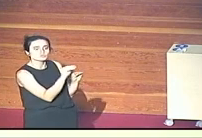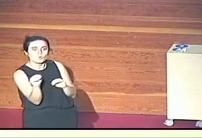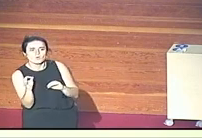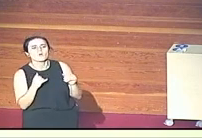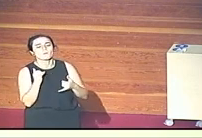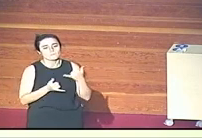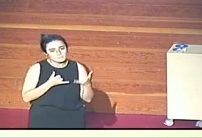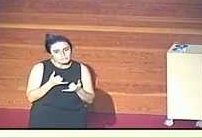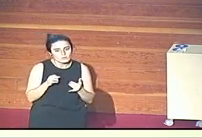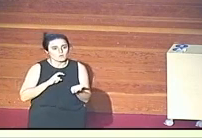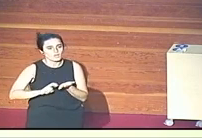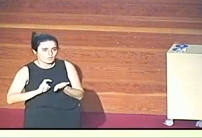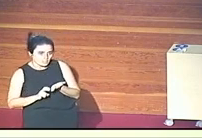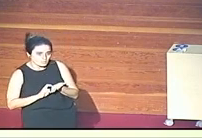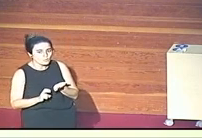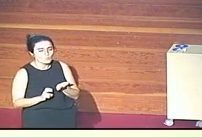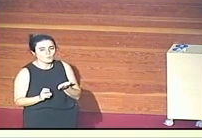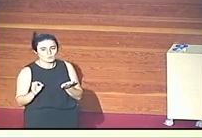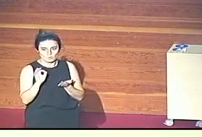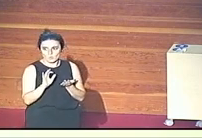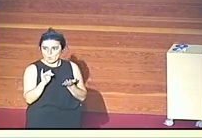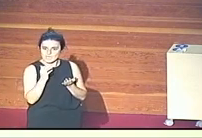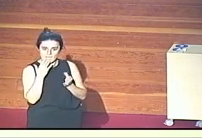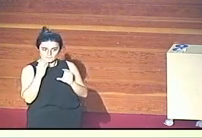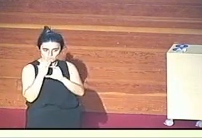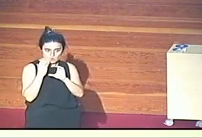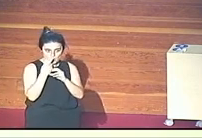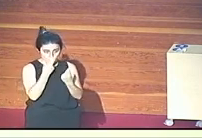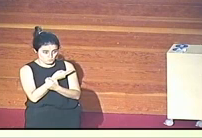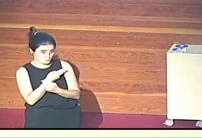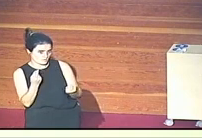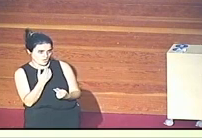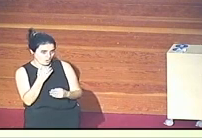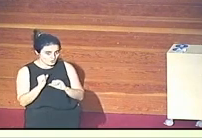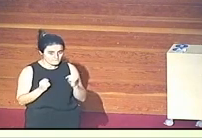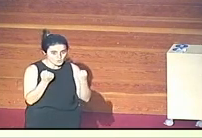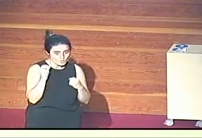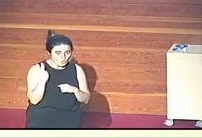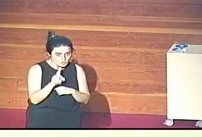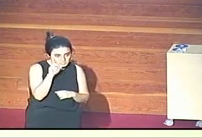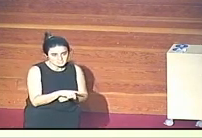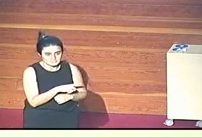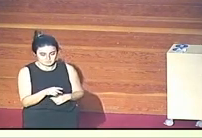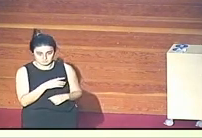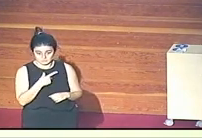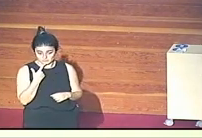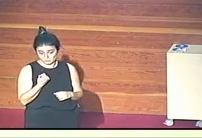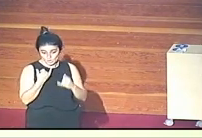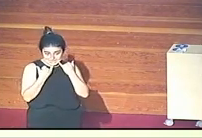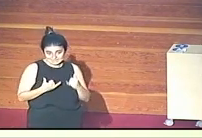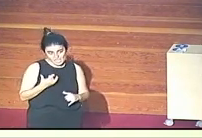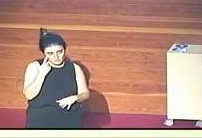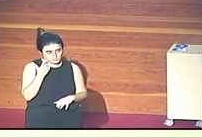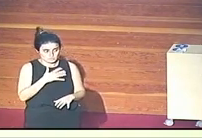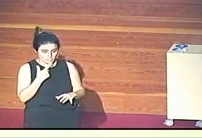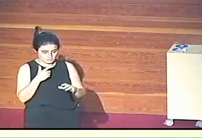bici o vamos a ir andando o tenemos un refuerzo de transporte público es un tema de energía bueno vamos a tener un